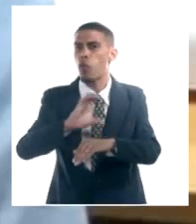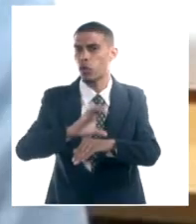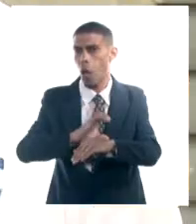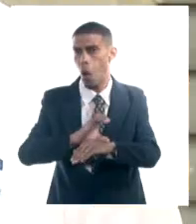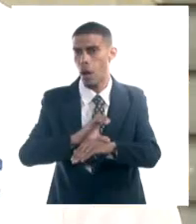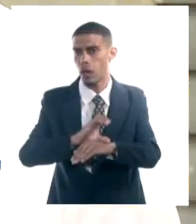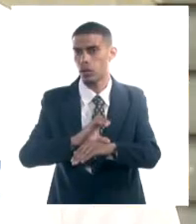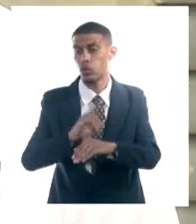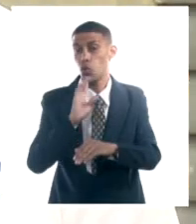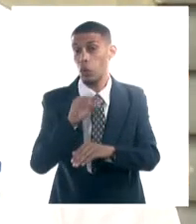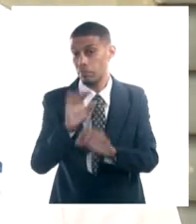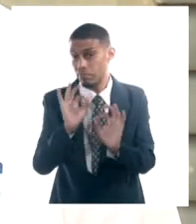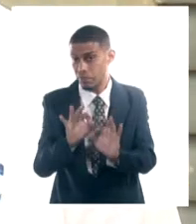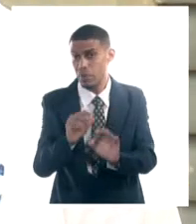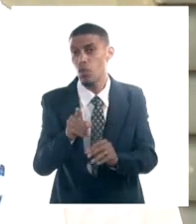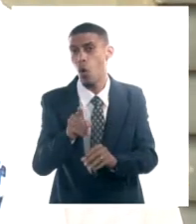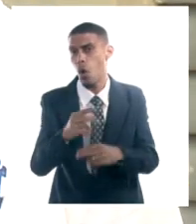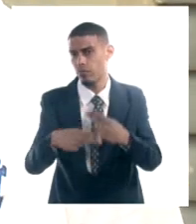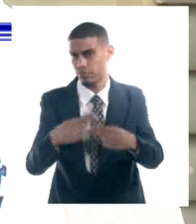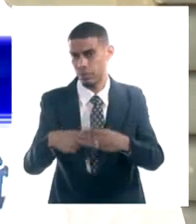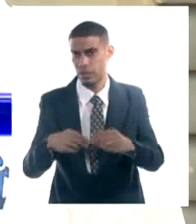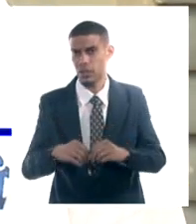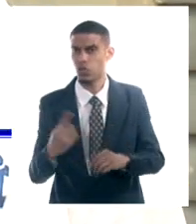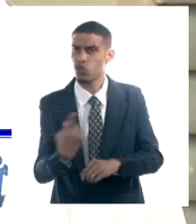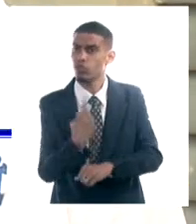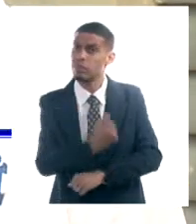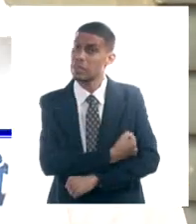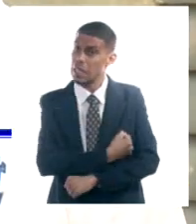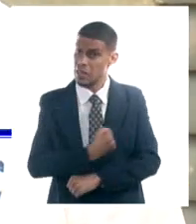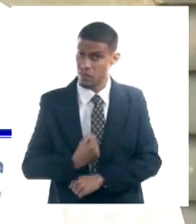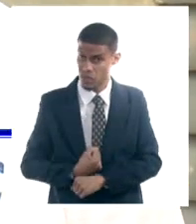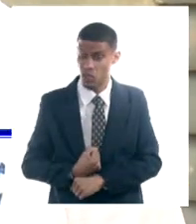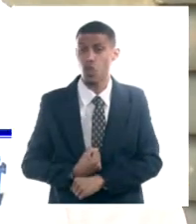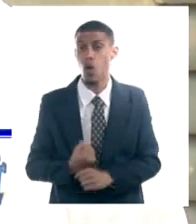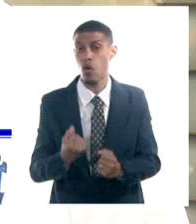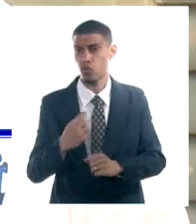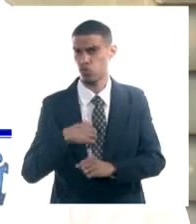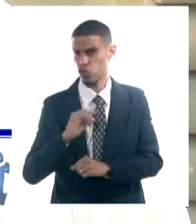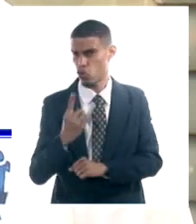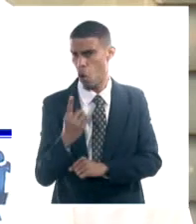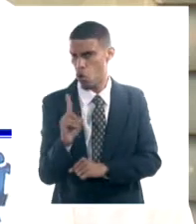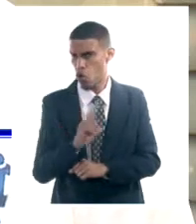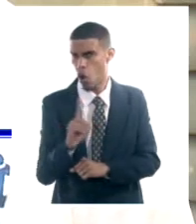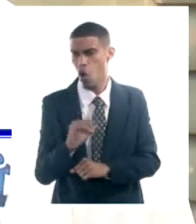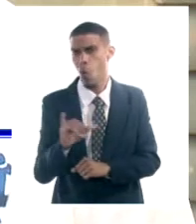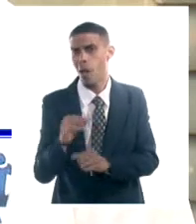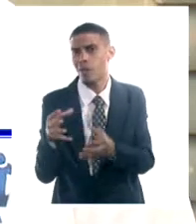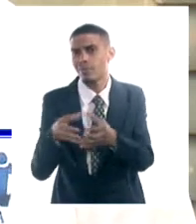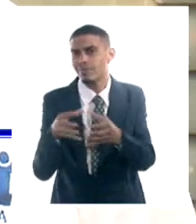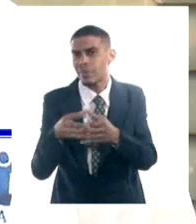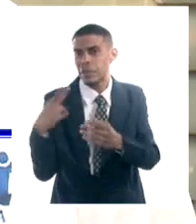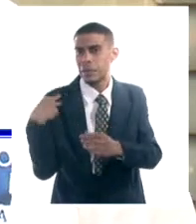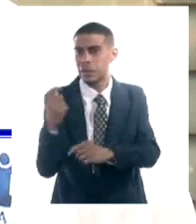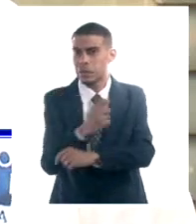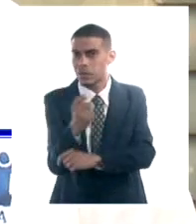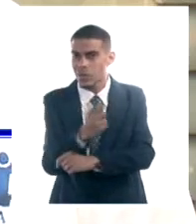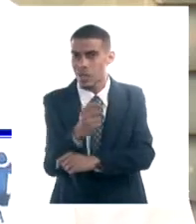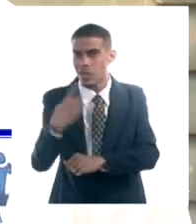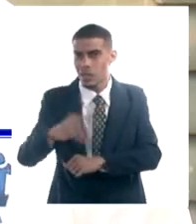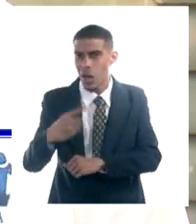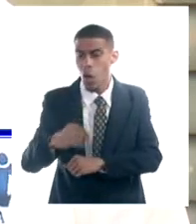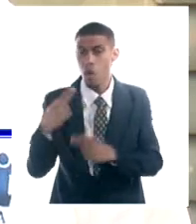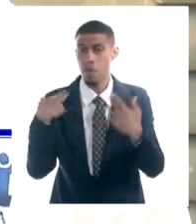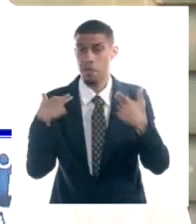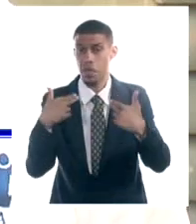que haga algo. Ha sido mucho sacrificio de mi parte, no solo de mi parte, también del entrenador, de la